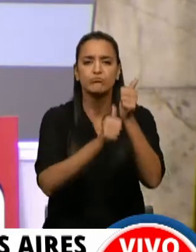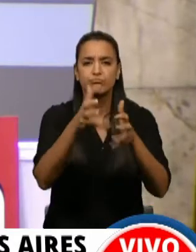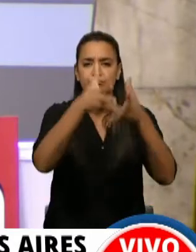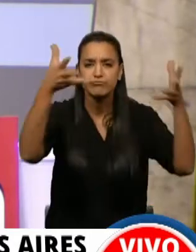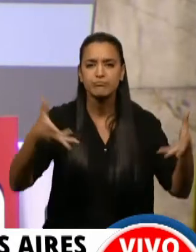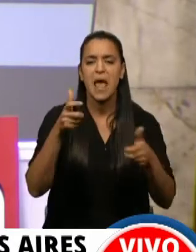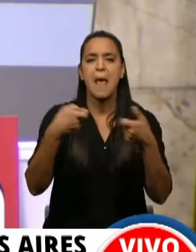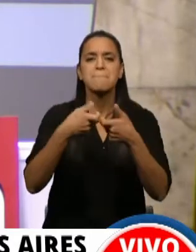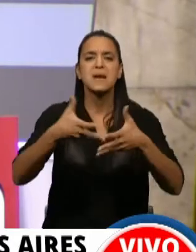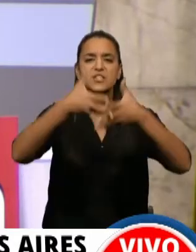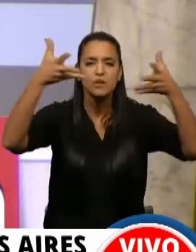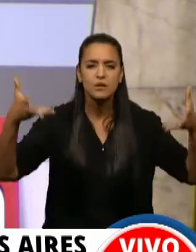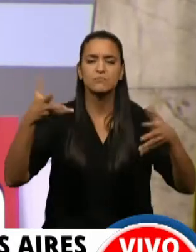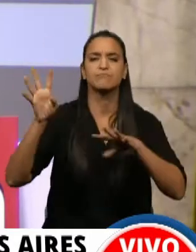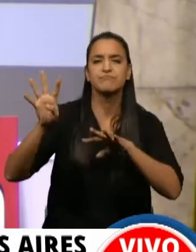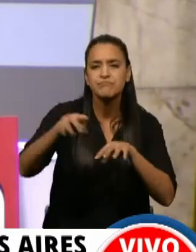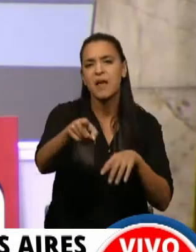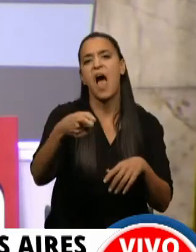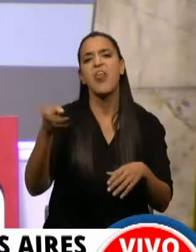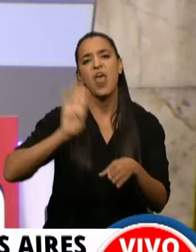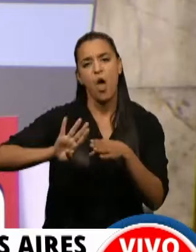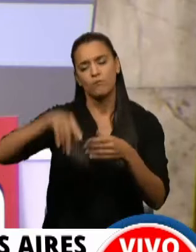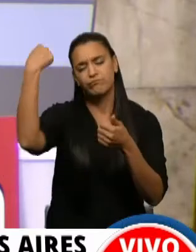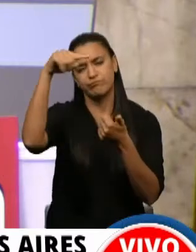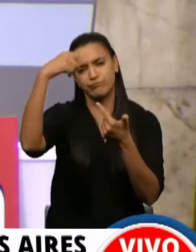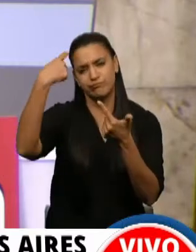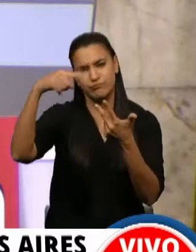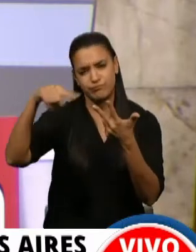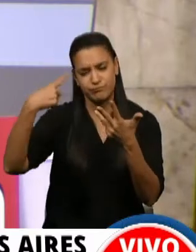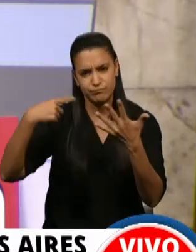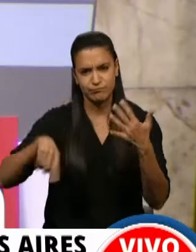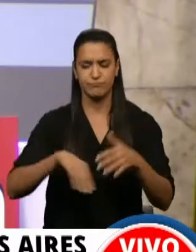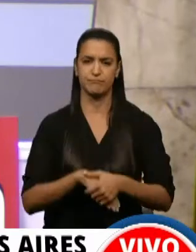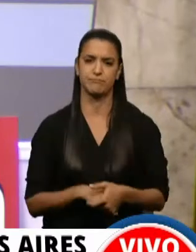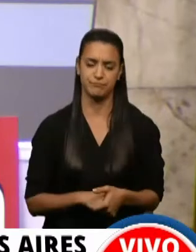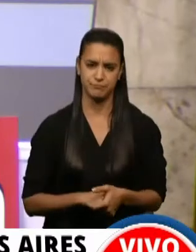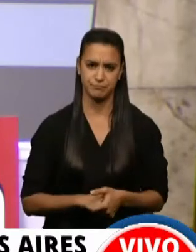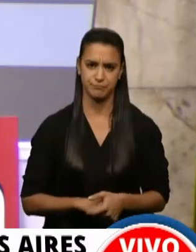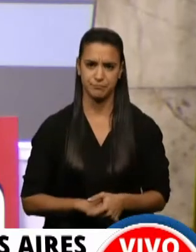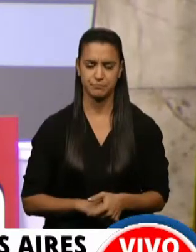grandes empresarios, el agronegocio, los usureros de la deuda, etcétera, etcétera.